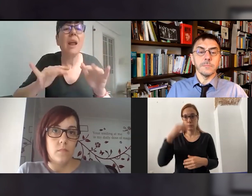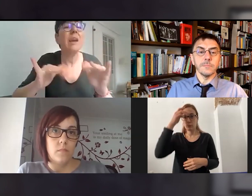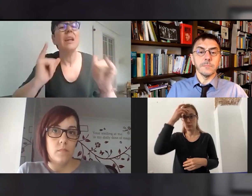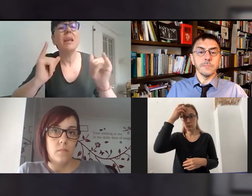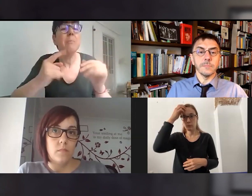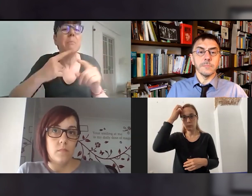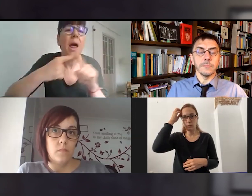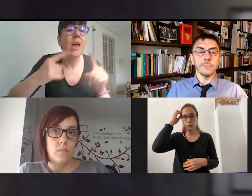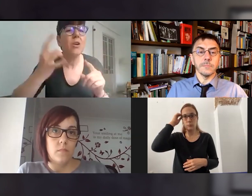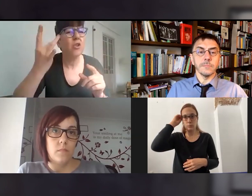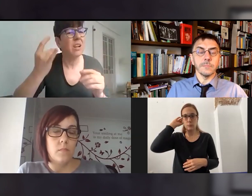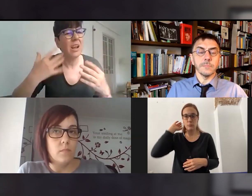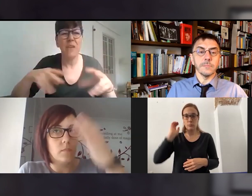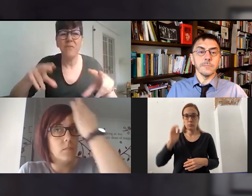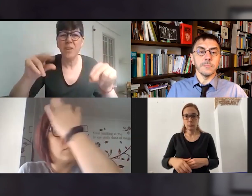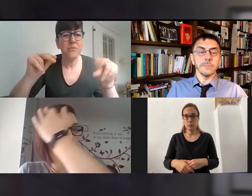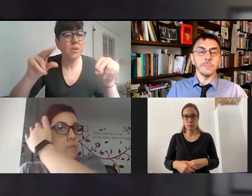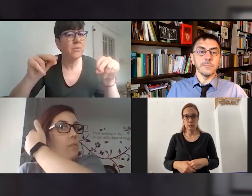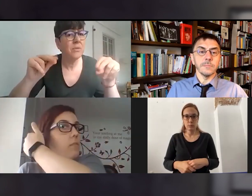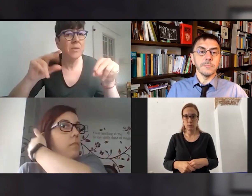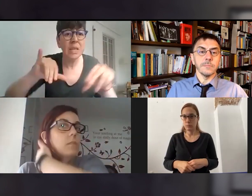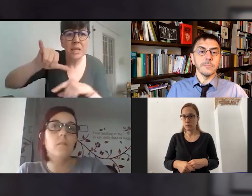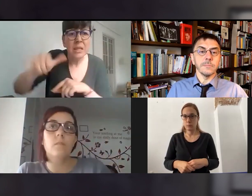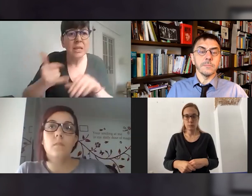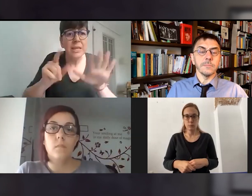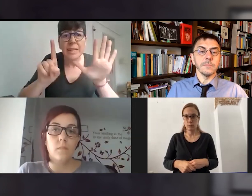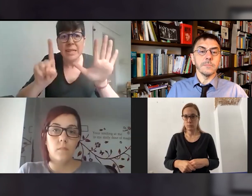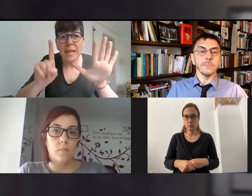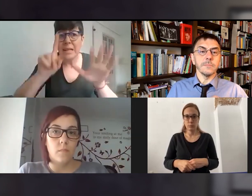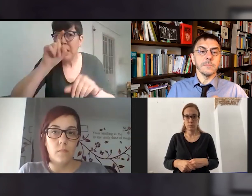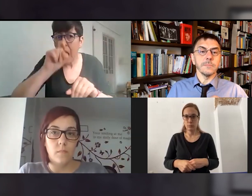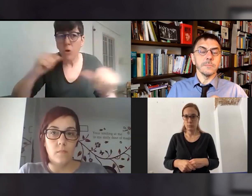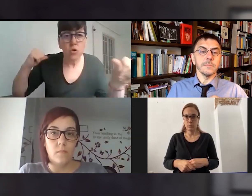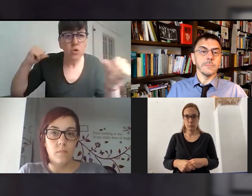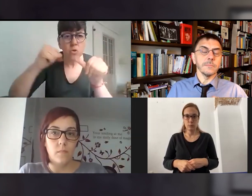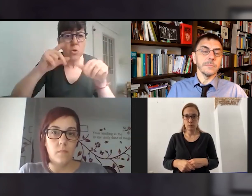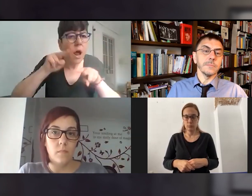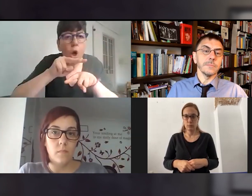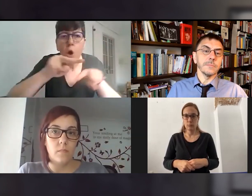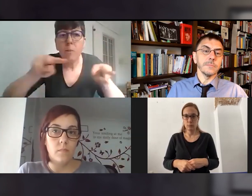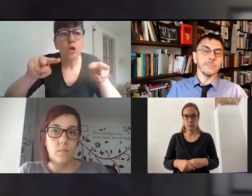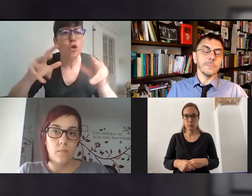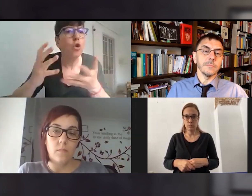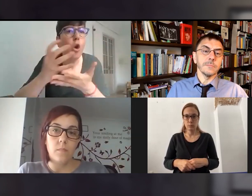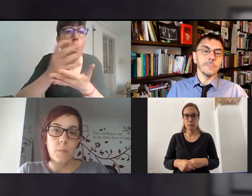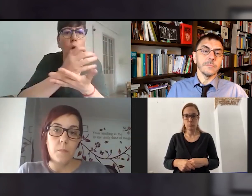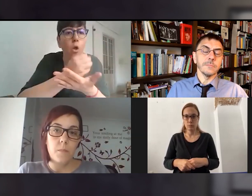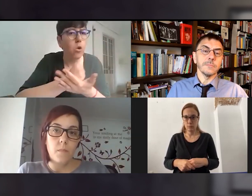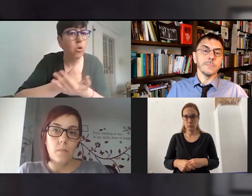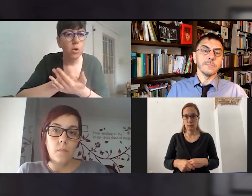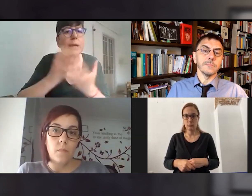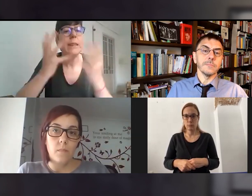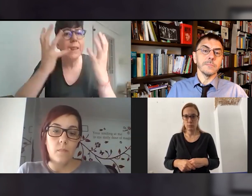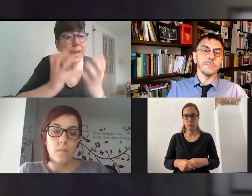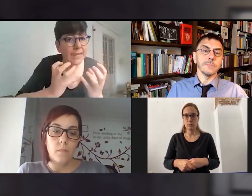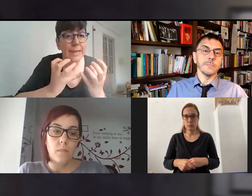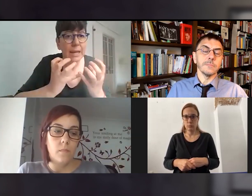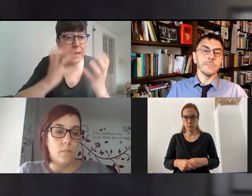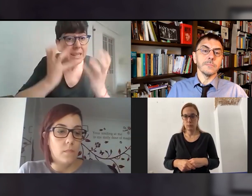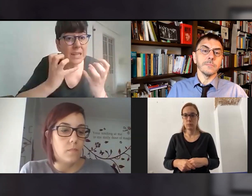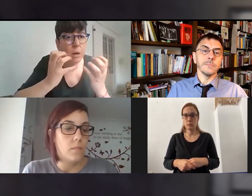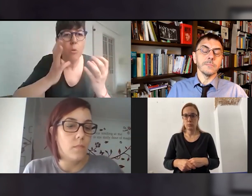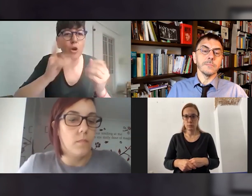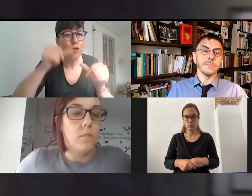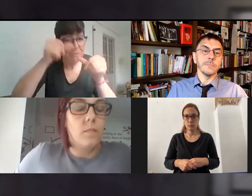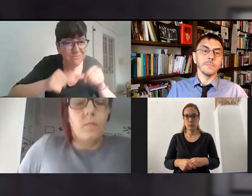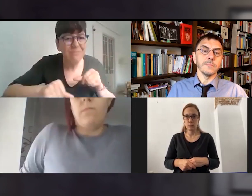todos a una. Y bueno, sin media ya tontería, no podemos aguantar más. Llevamos 6 años y estamos viendo ya que